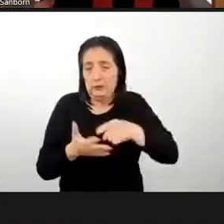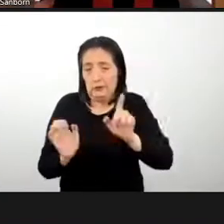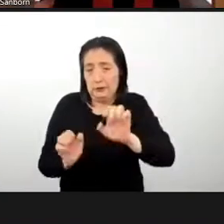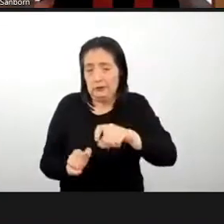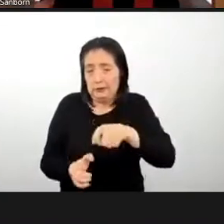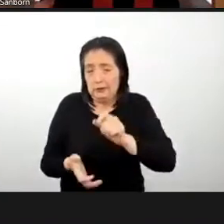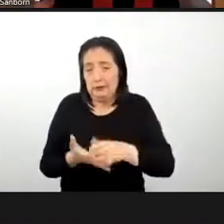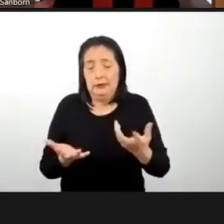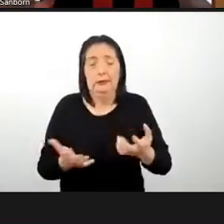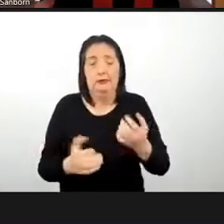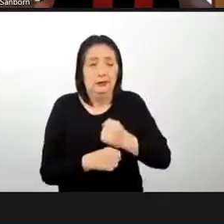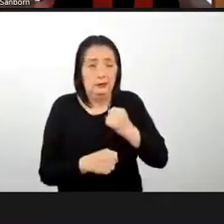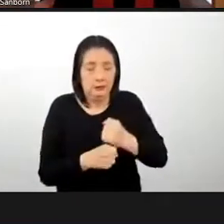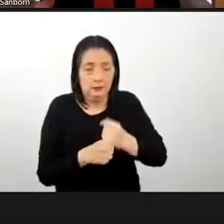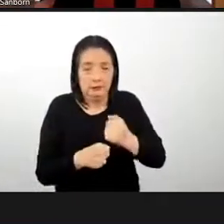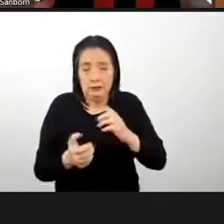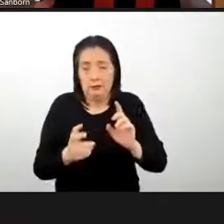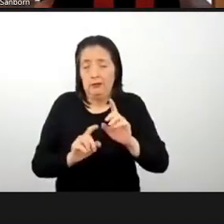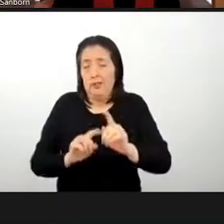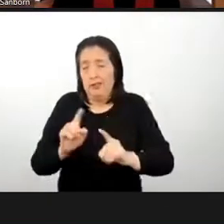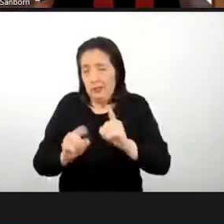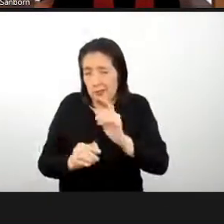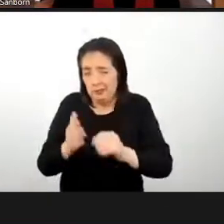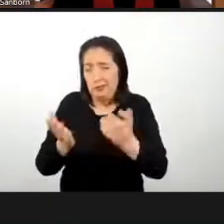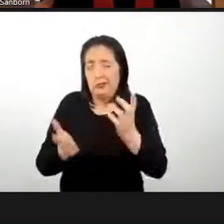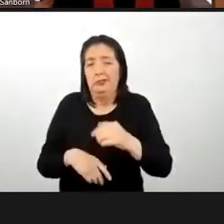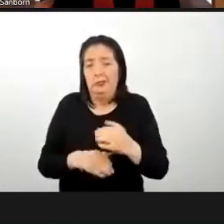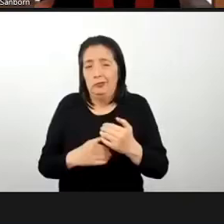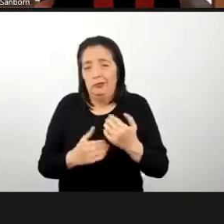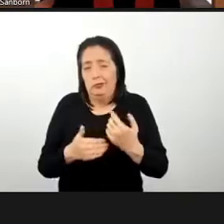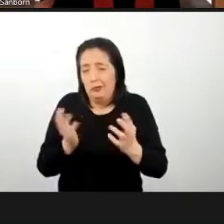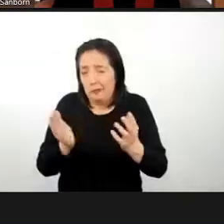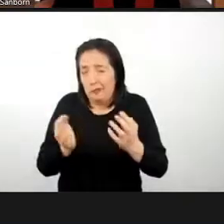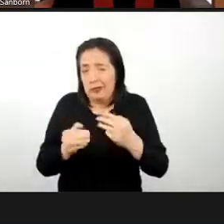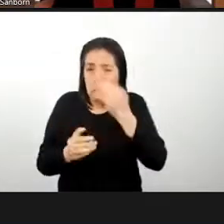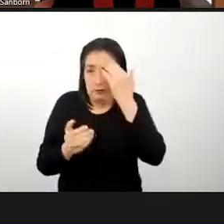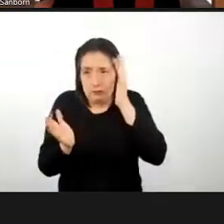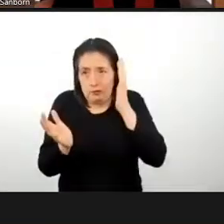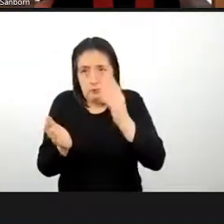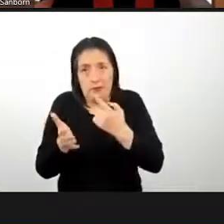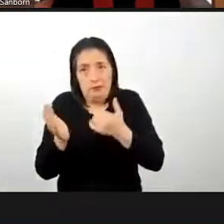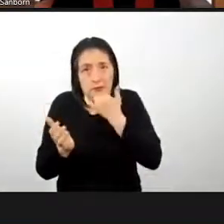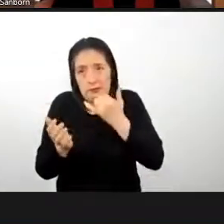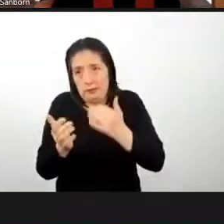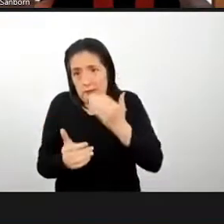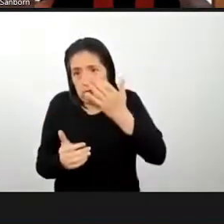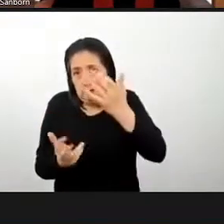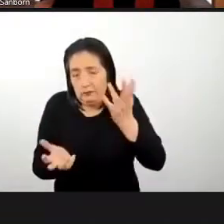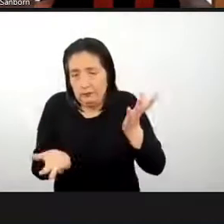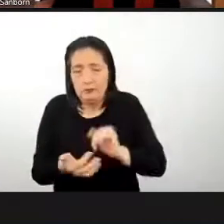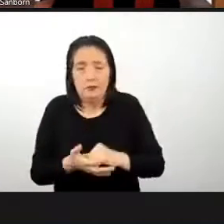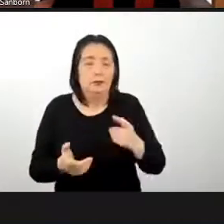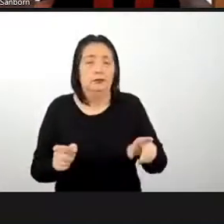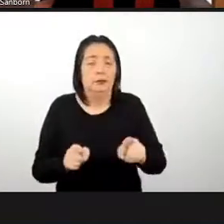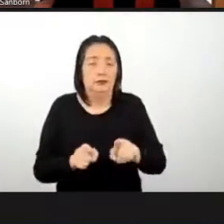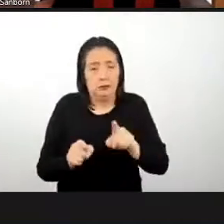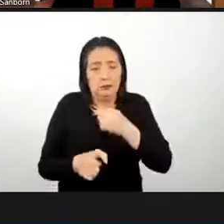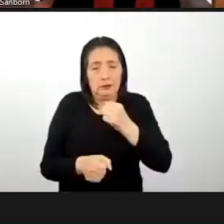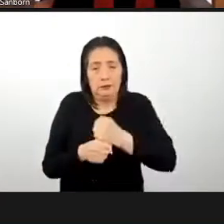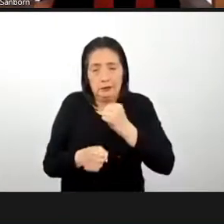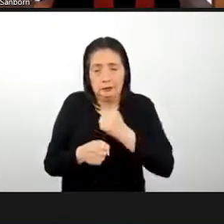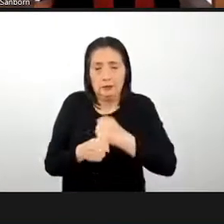que actuar con un cierto margen de imprevisibilidad. También tenemos que trabajar aquí